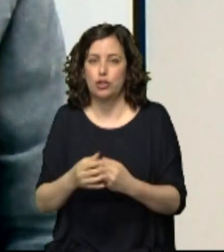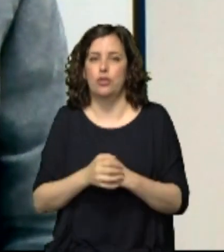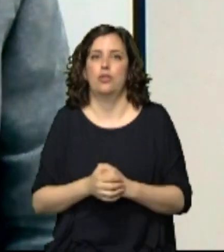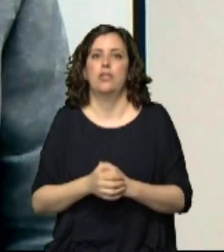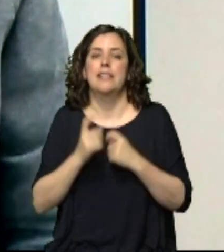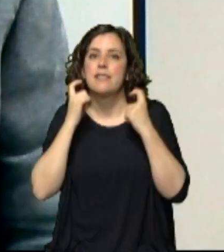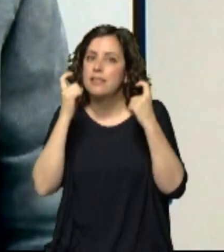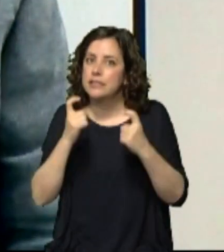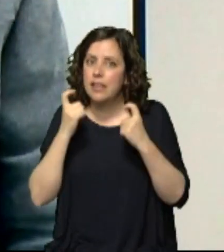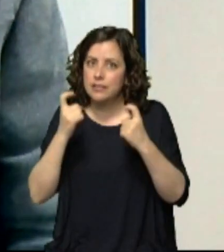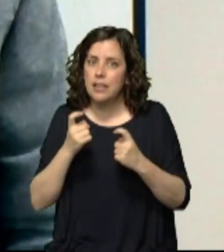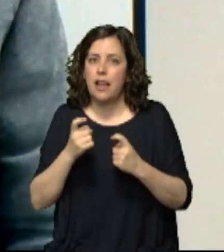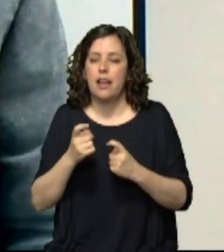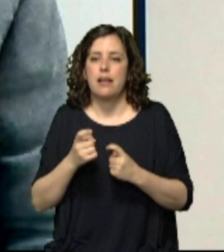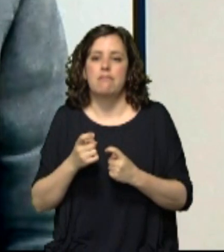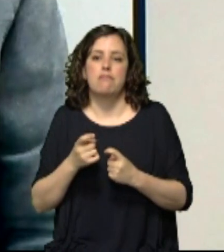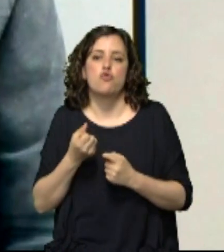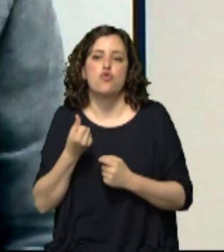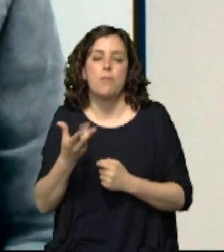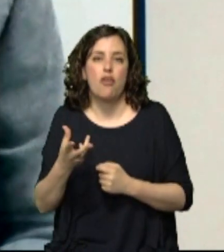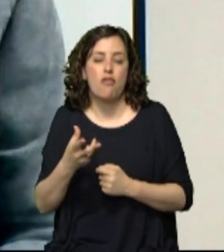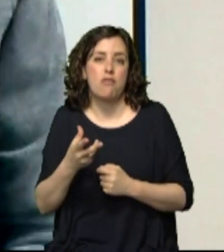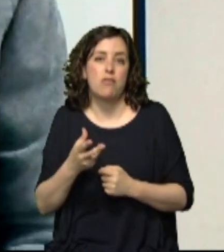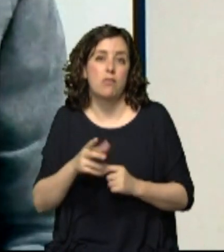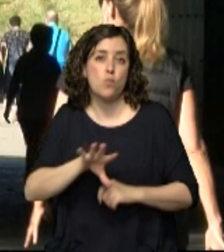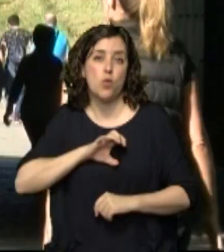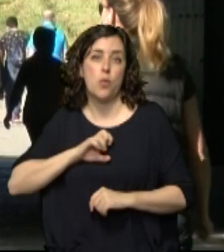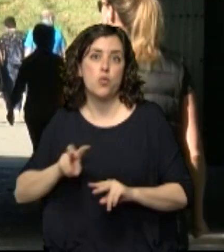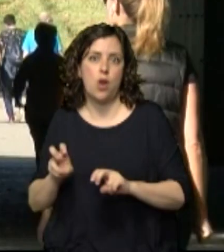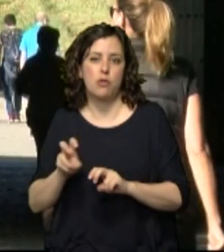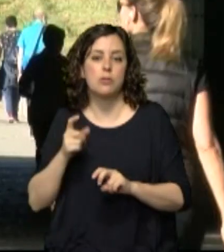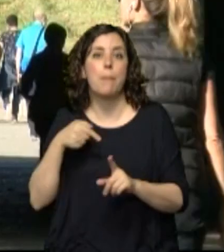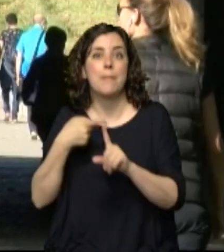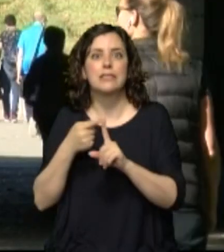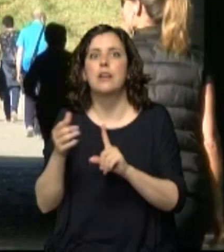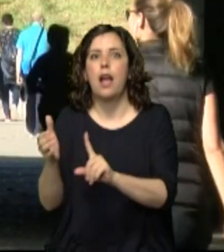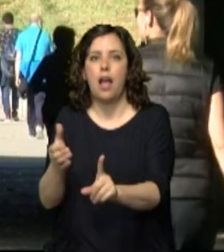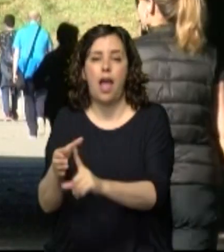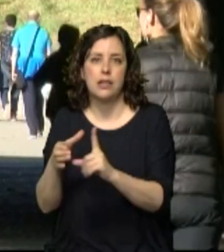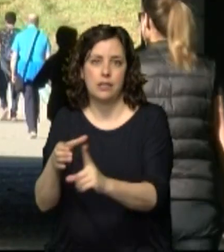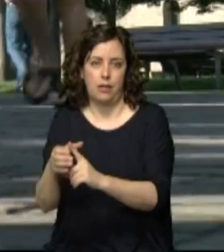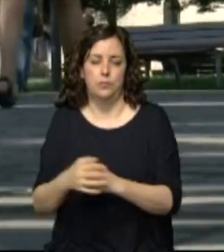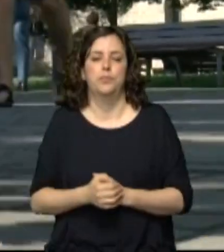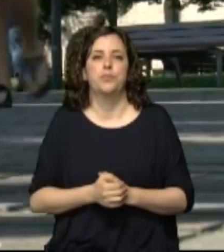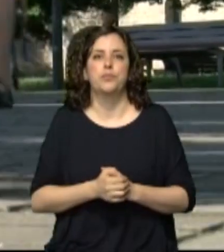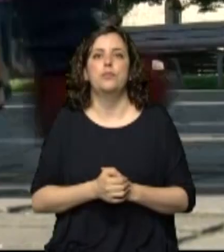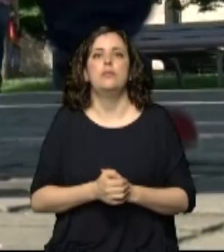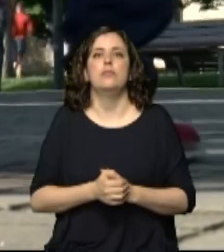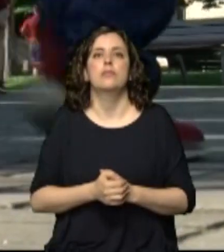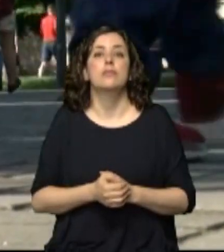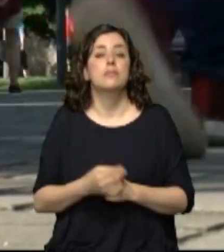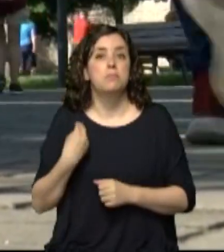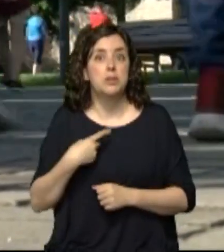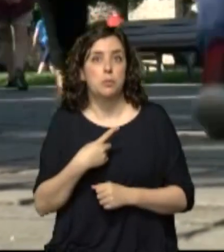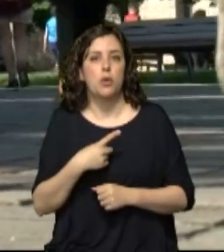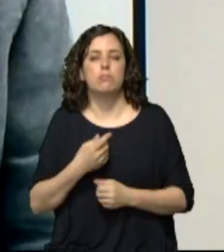posible de casos y por tanto aislarlos. Nuevos casos que siguen creciendo. Artundo lanza un mensaje a la